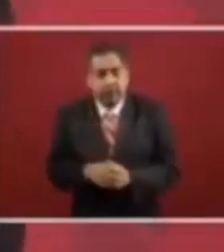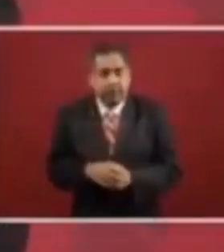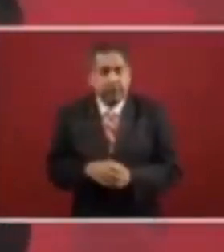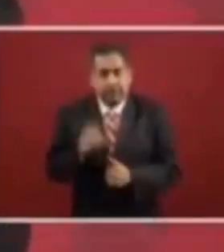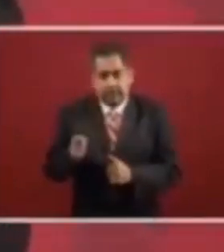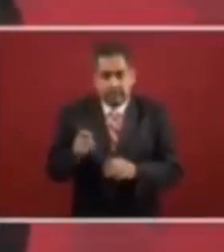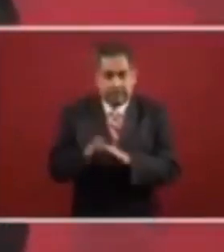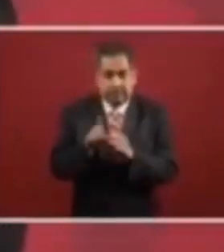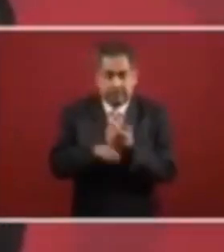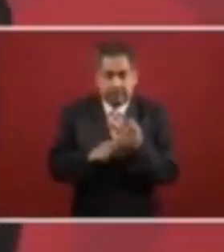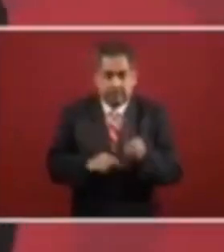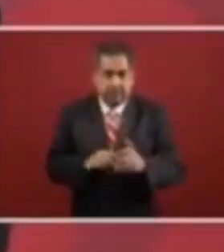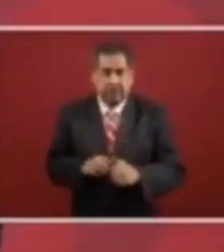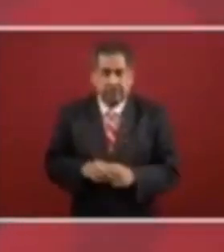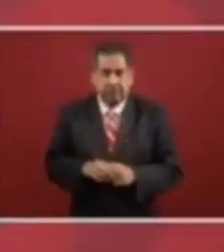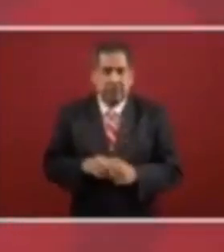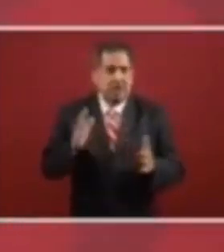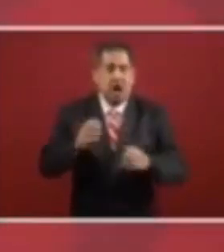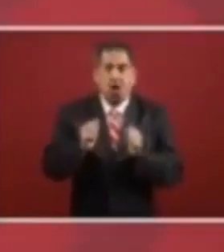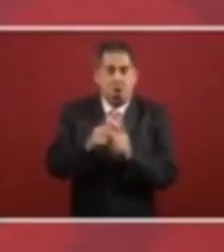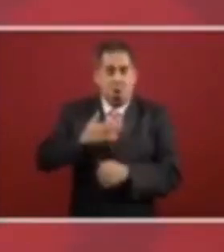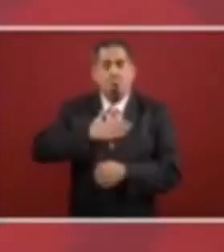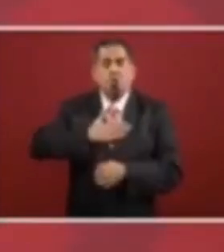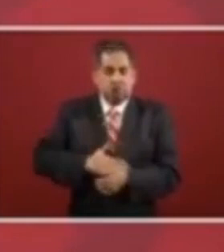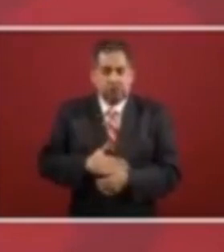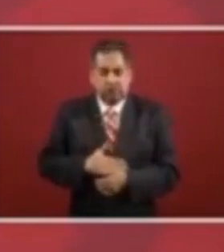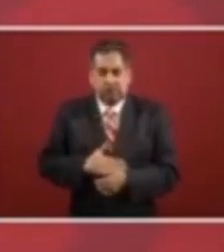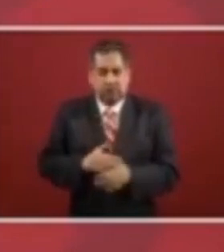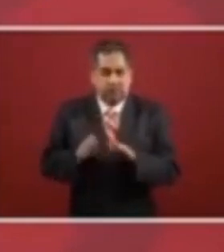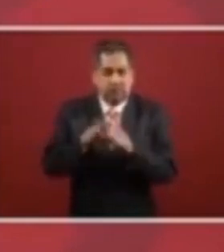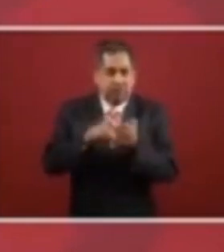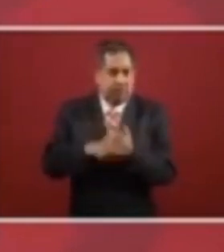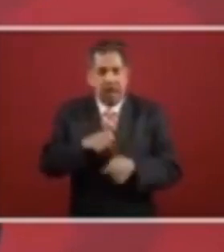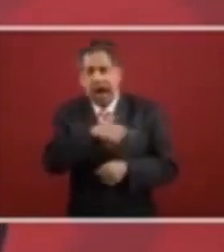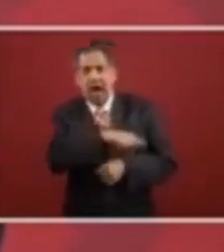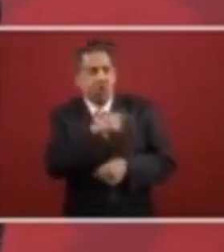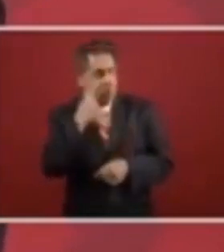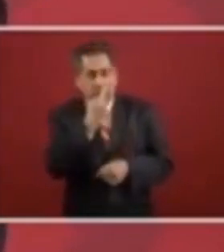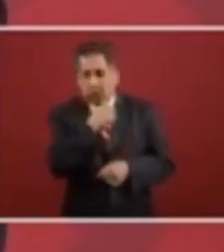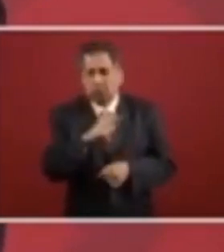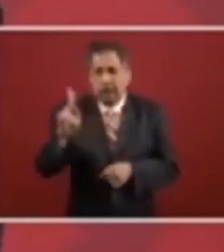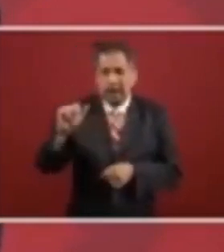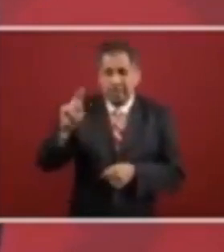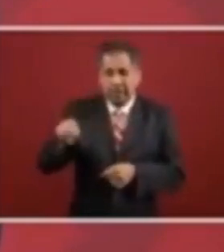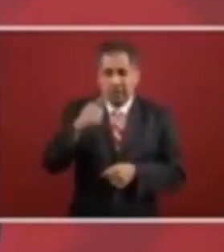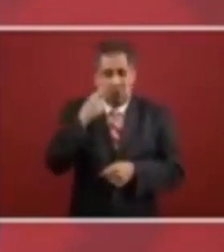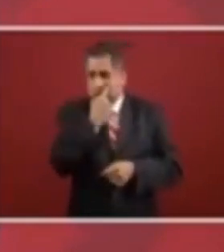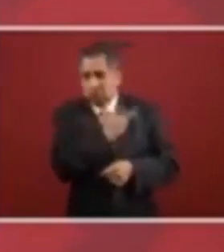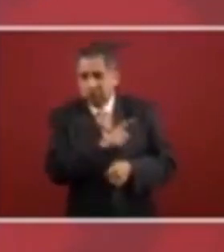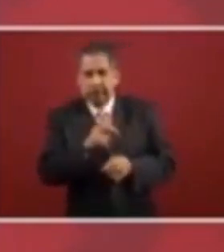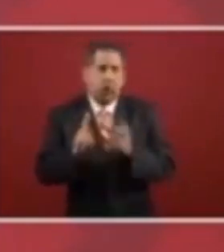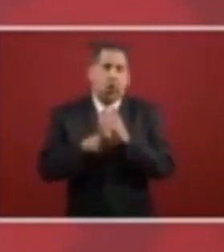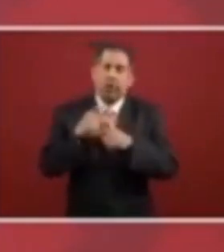carne propia la desaparición de su hermano y su mamá, por lo que toda la vida se ha dedicado a la lucha de los derechos humanos. No